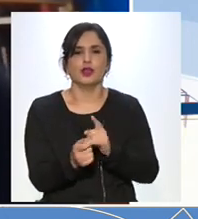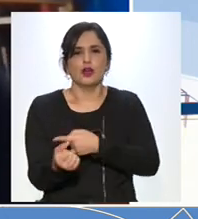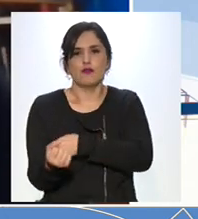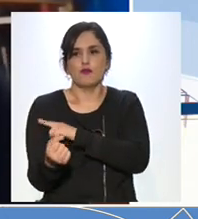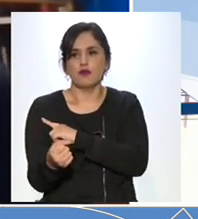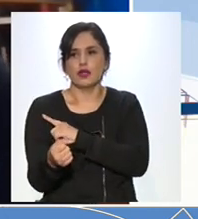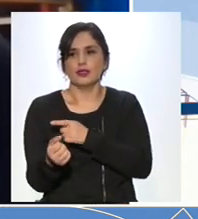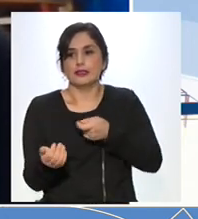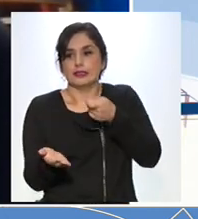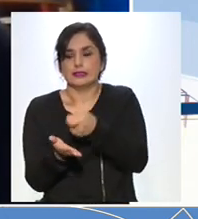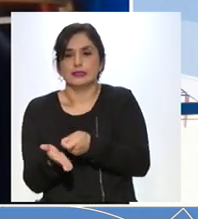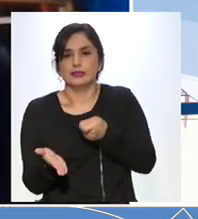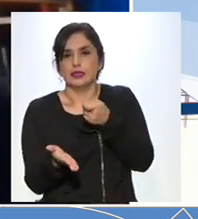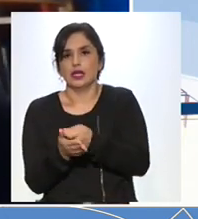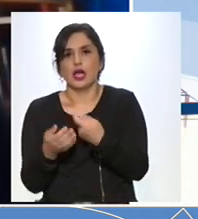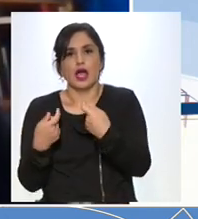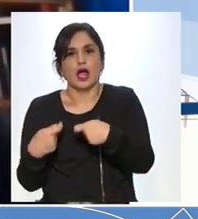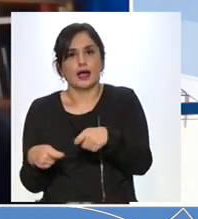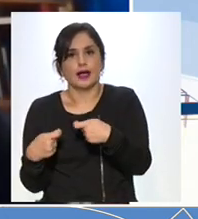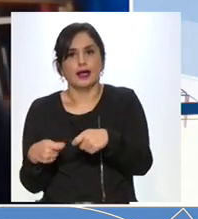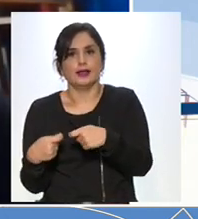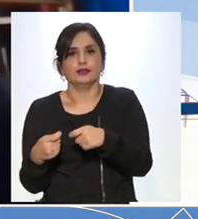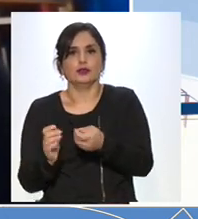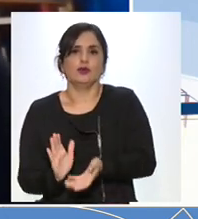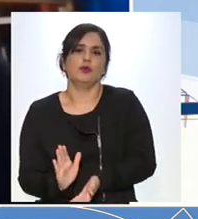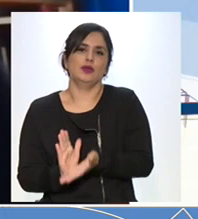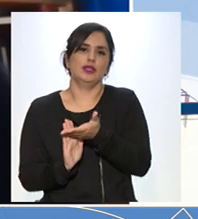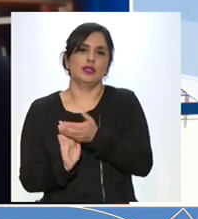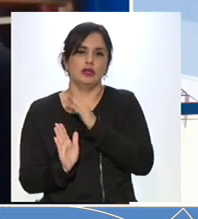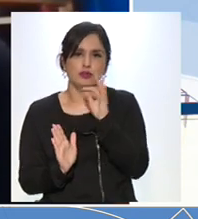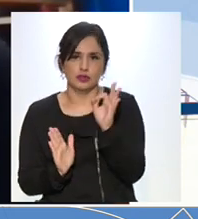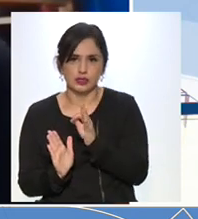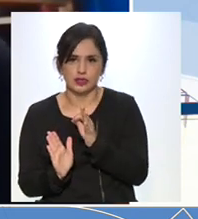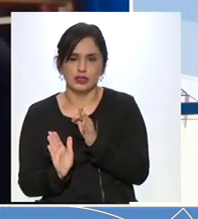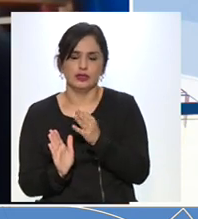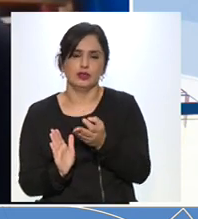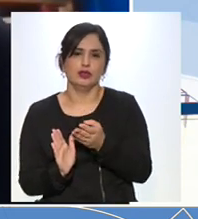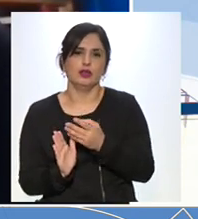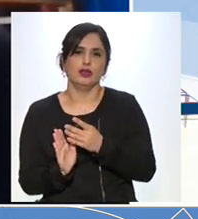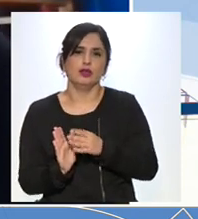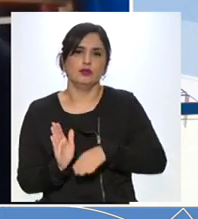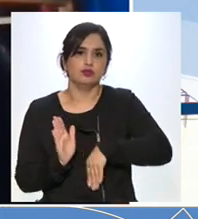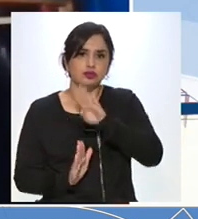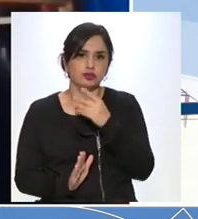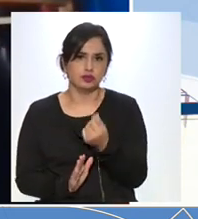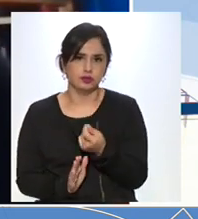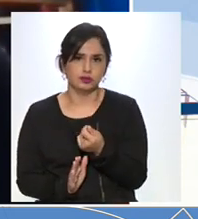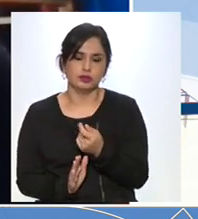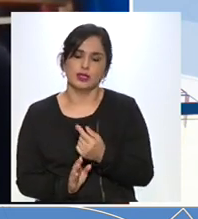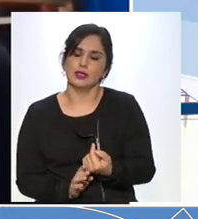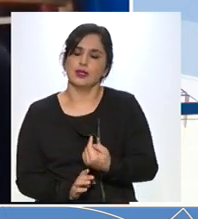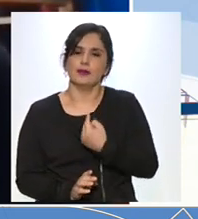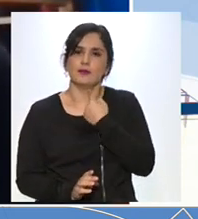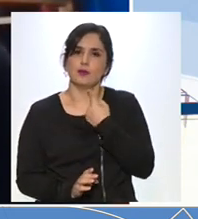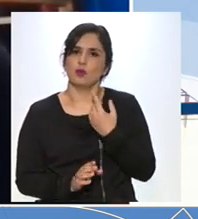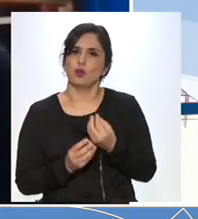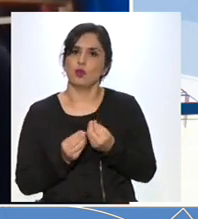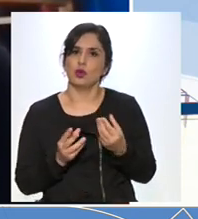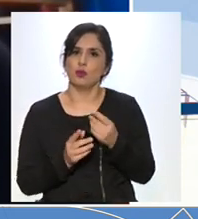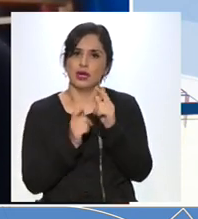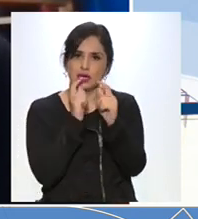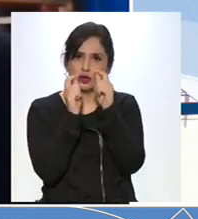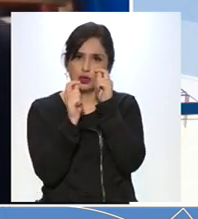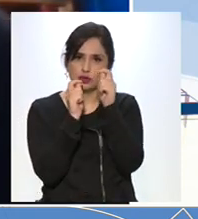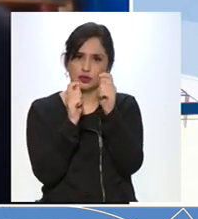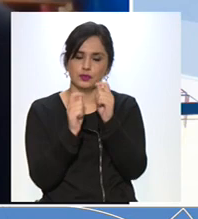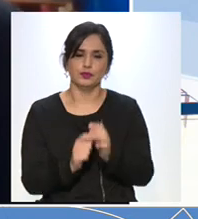presión de gasto, esto obligaría al banco a no volver a elevar la tasa y la inflación estaría amenazando mucho. y lo